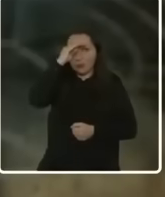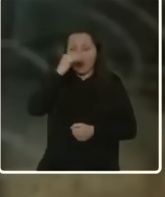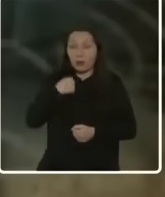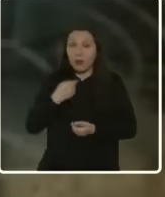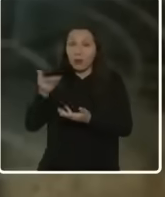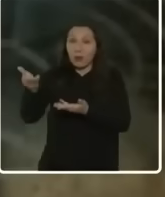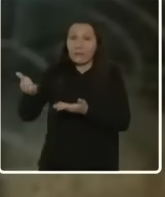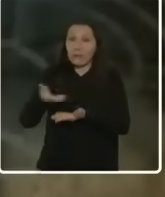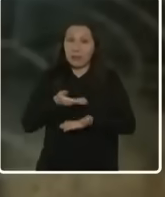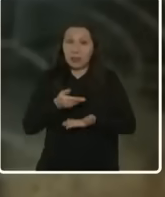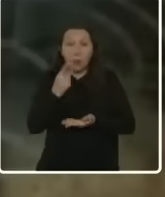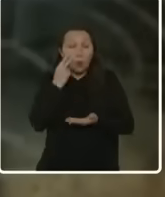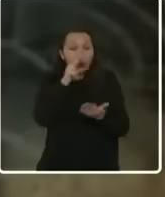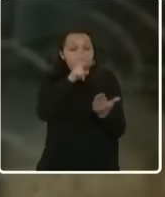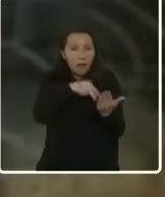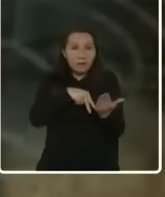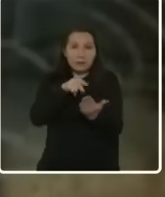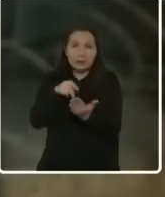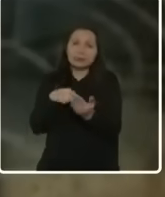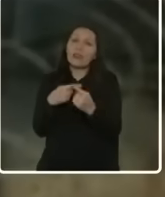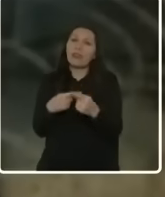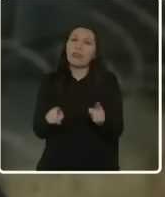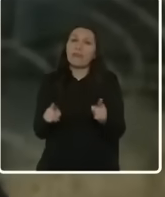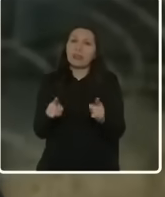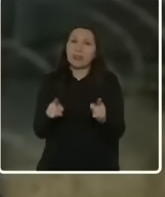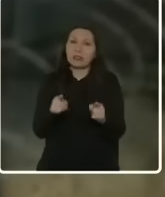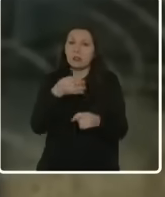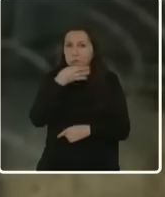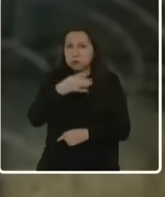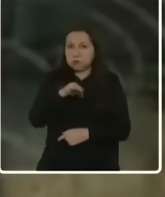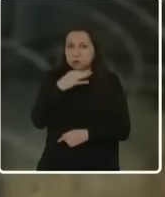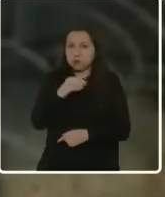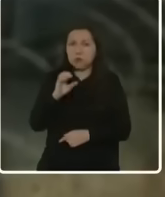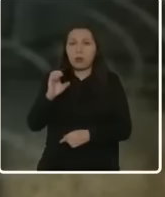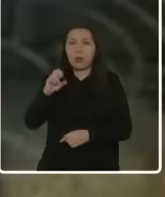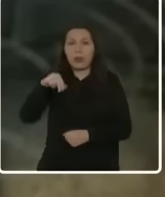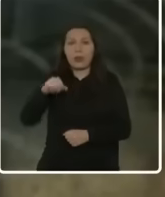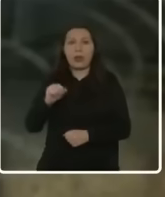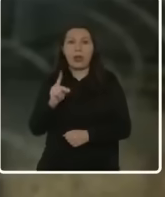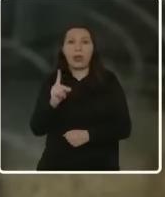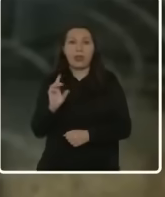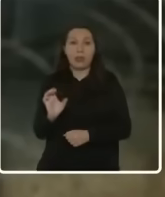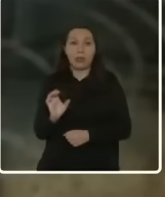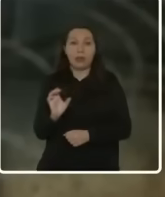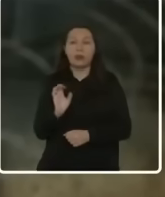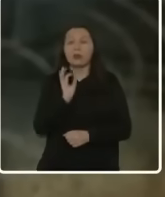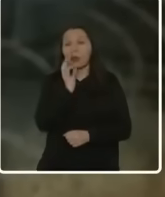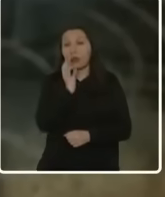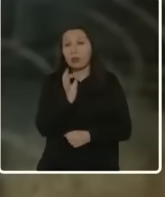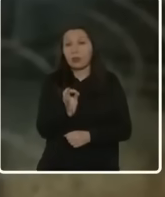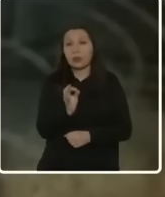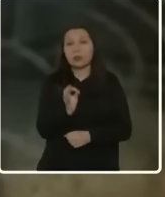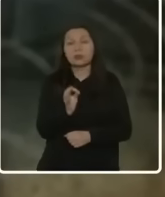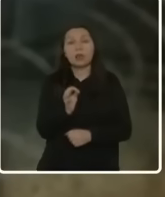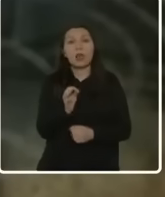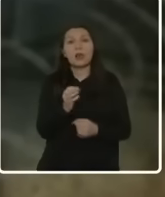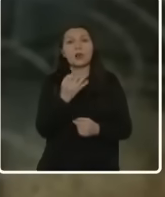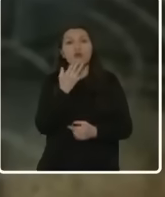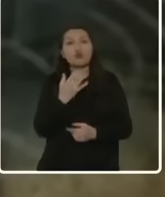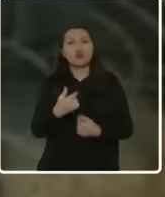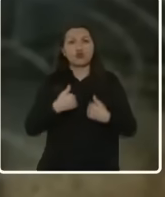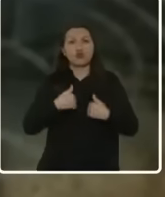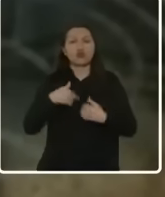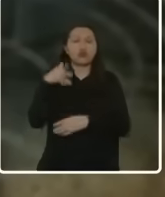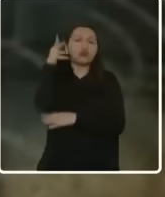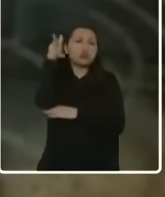Yo los invito a que revisen las diferentes intervenciones en ENADE. Porque se habla, como se evalúa el discurso que yo